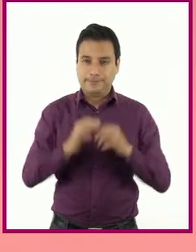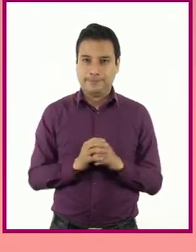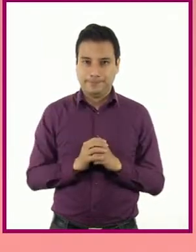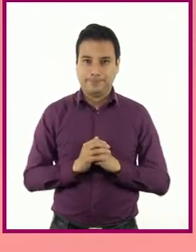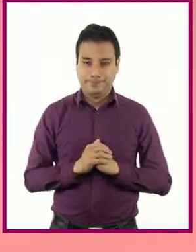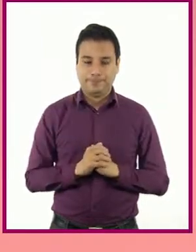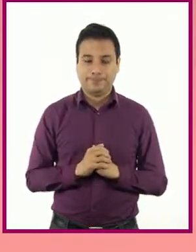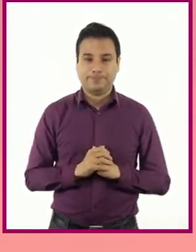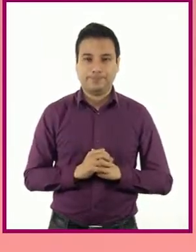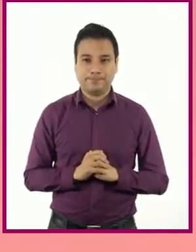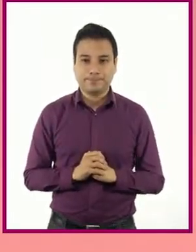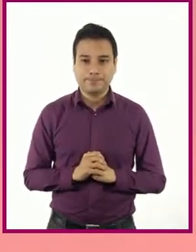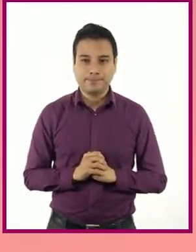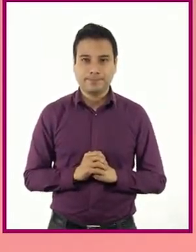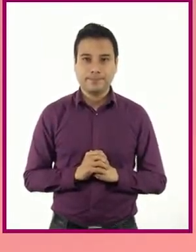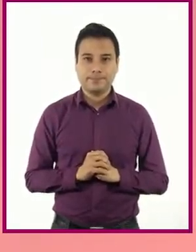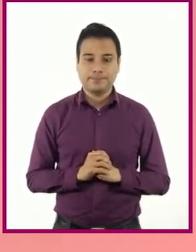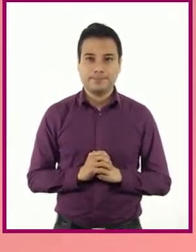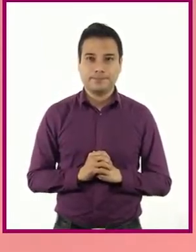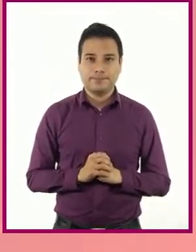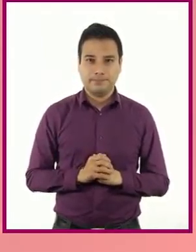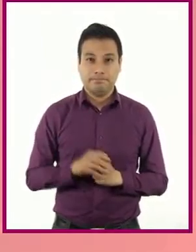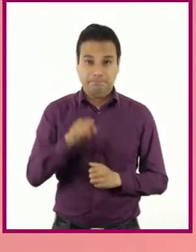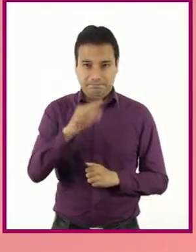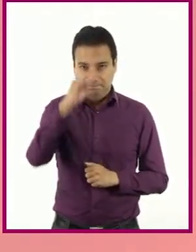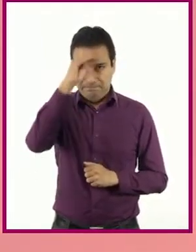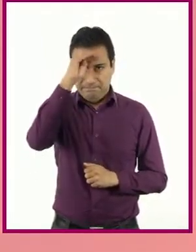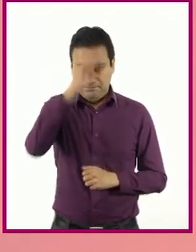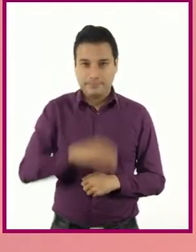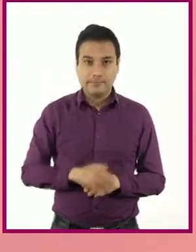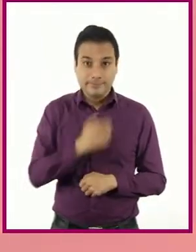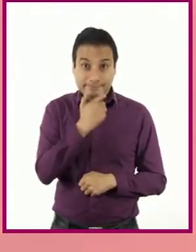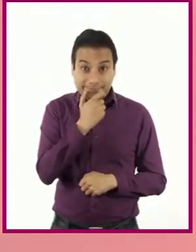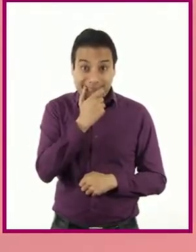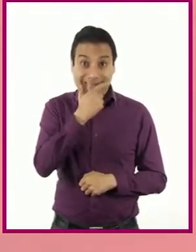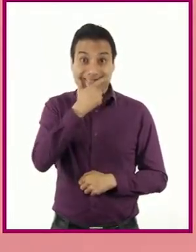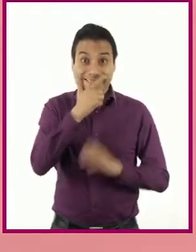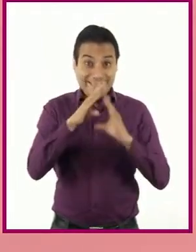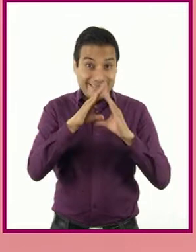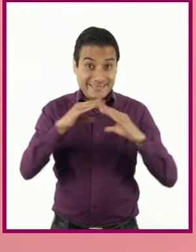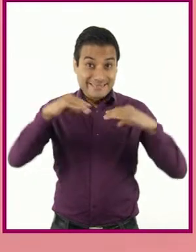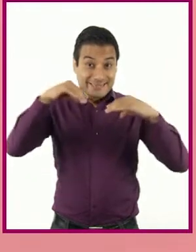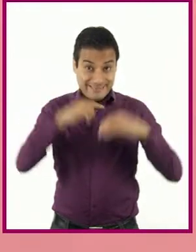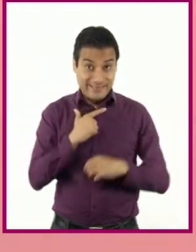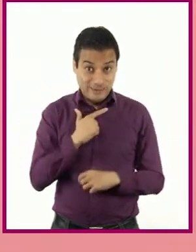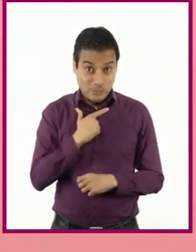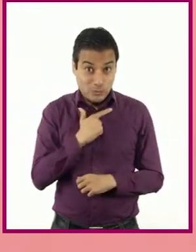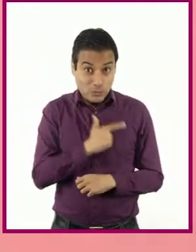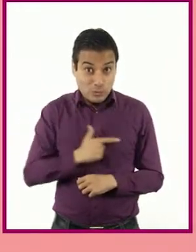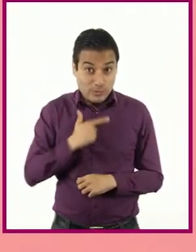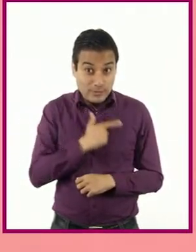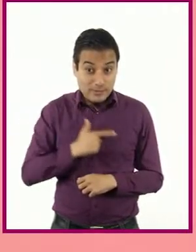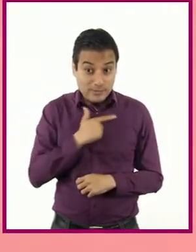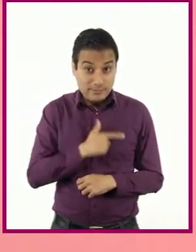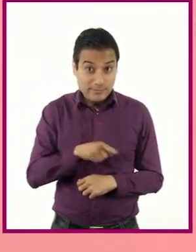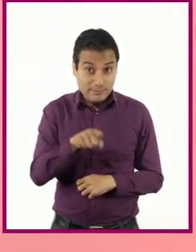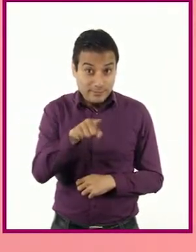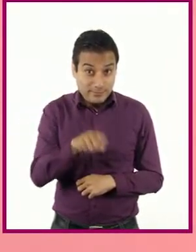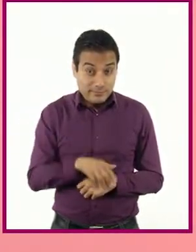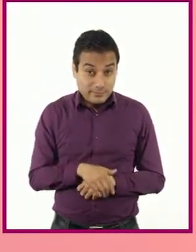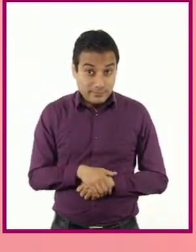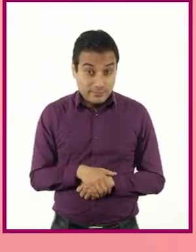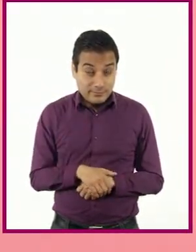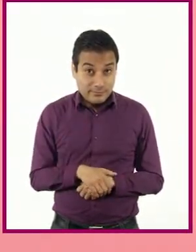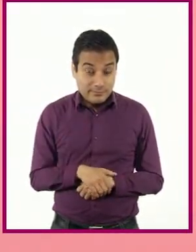ojos. Piensa si te gusta tu sonrisa. ¿Muestras tus dientes al sonreír?